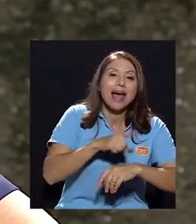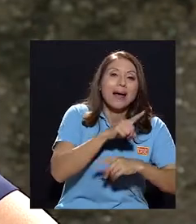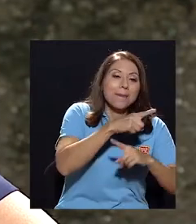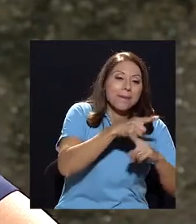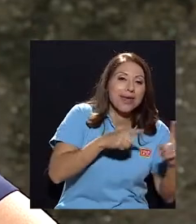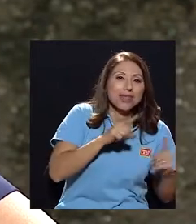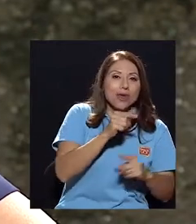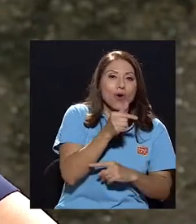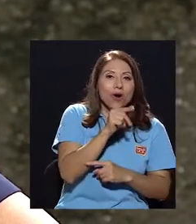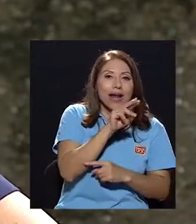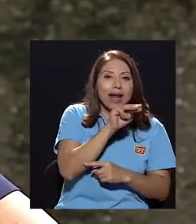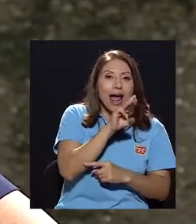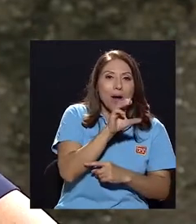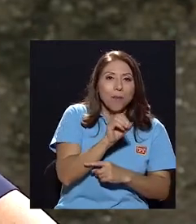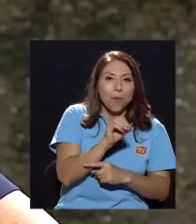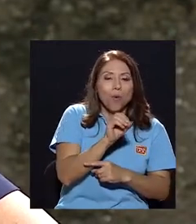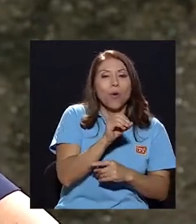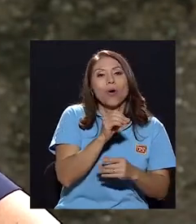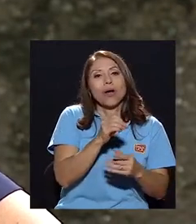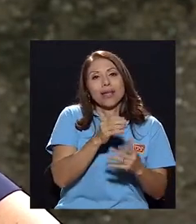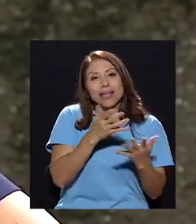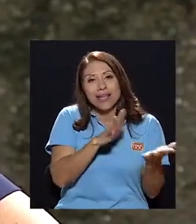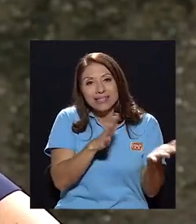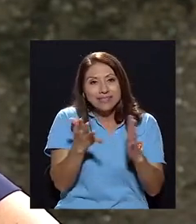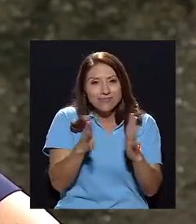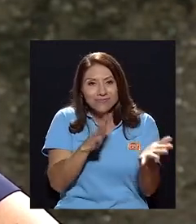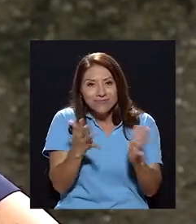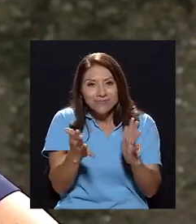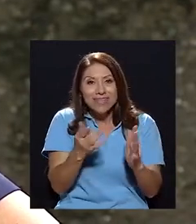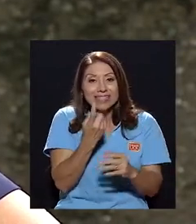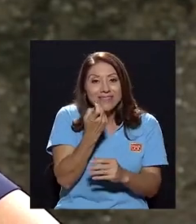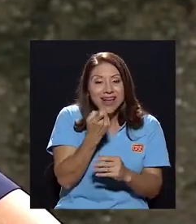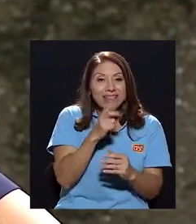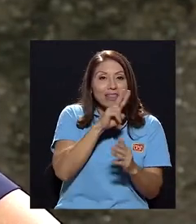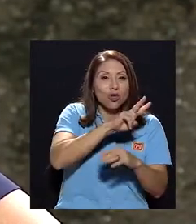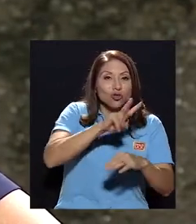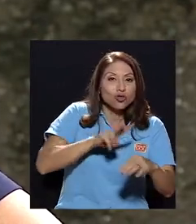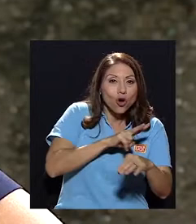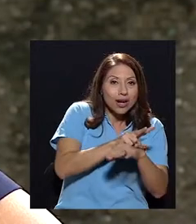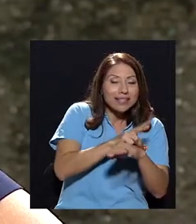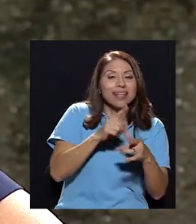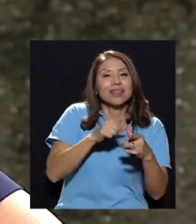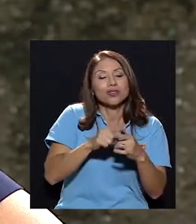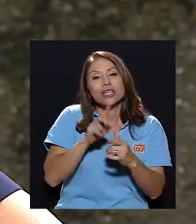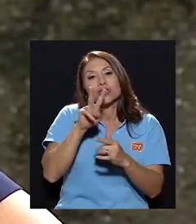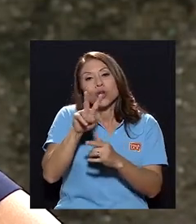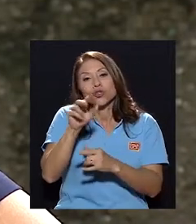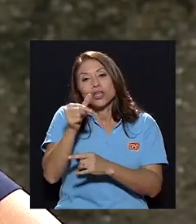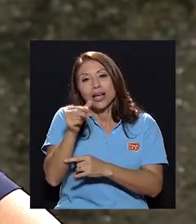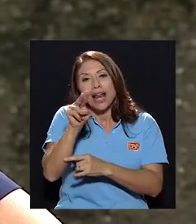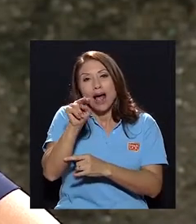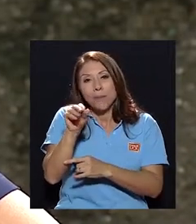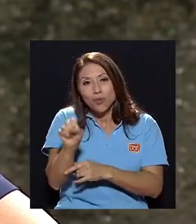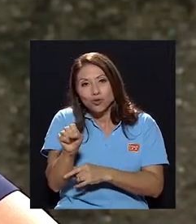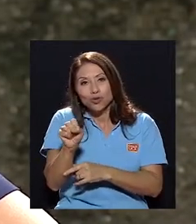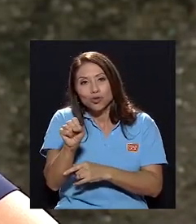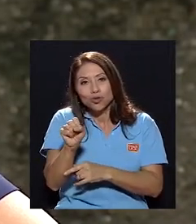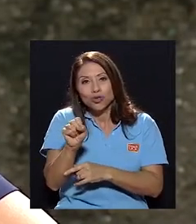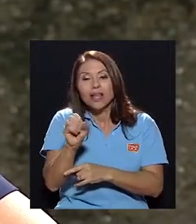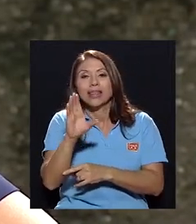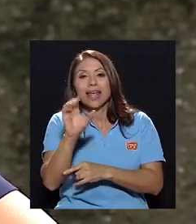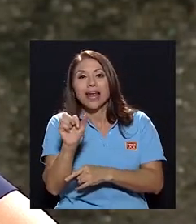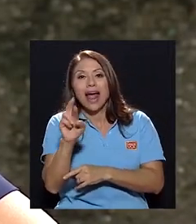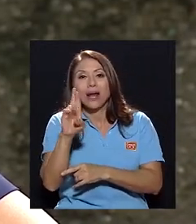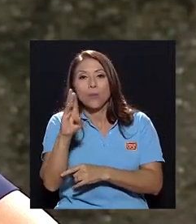peso. Entonces, y así, si faltan 2 horas, 2 gramos de carbohidrato por kilogramo de peso. Entonces, esa es la función del